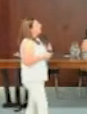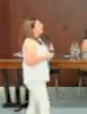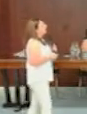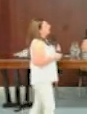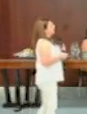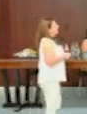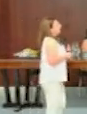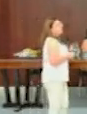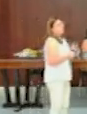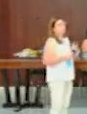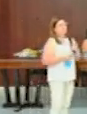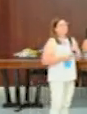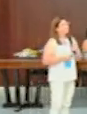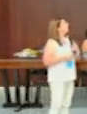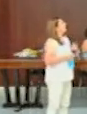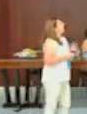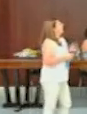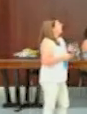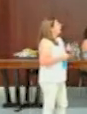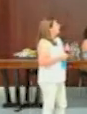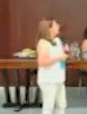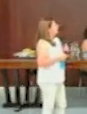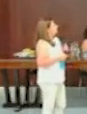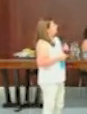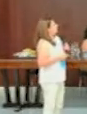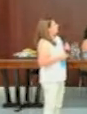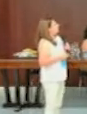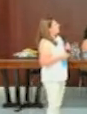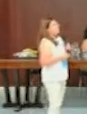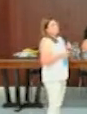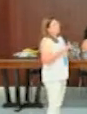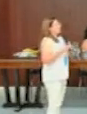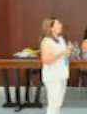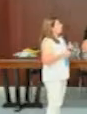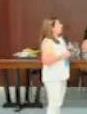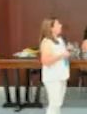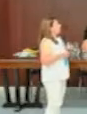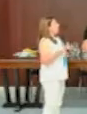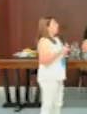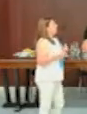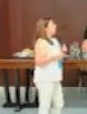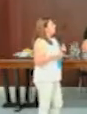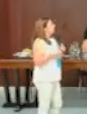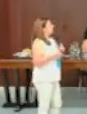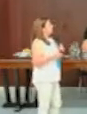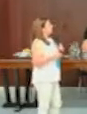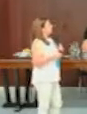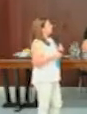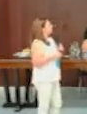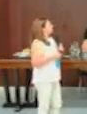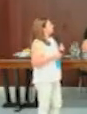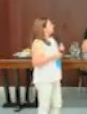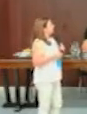algo es dotado de cualidades humanas. El objeto de la humanización puede ser una cosa, un animal, una persona,